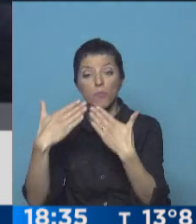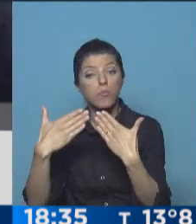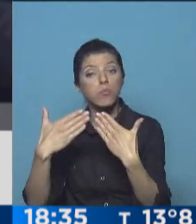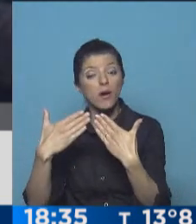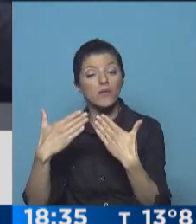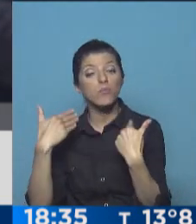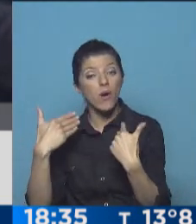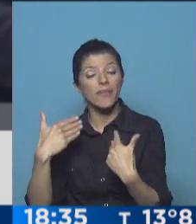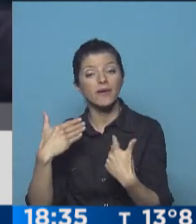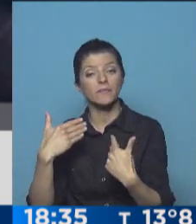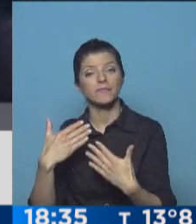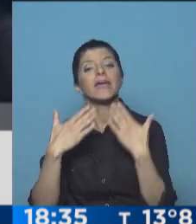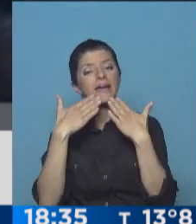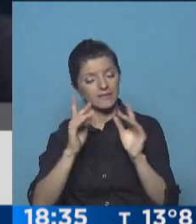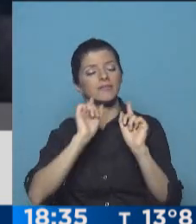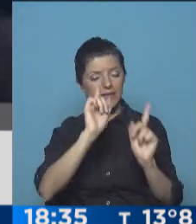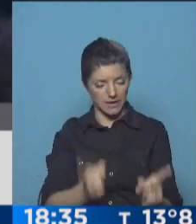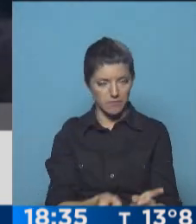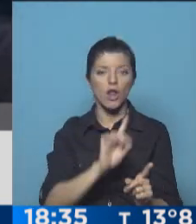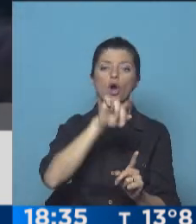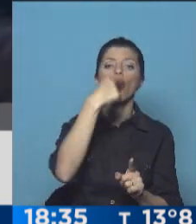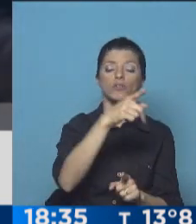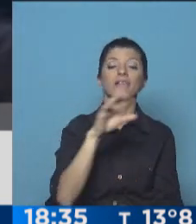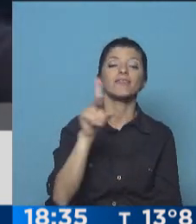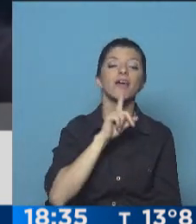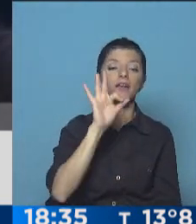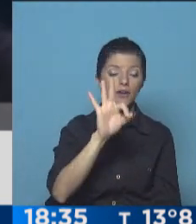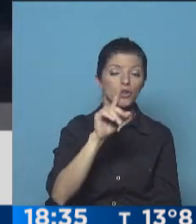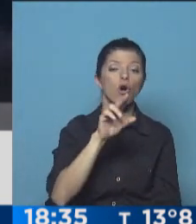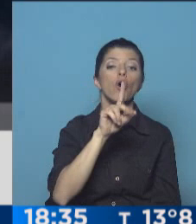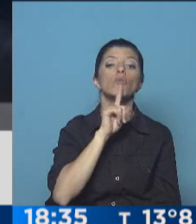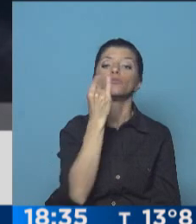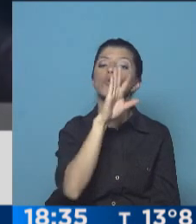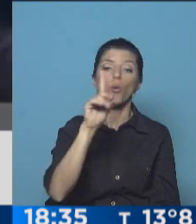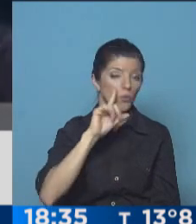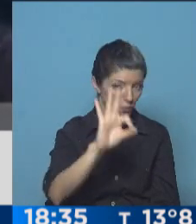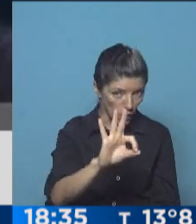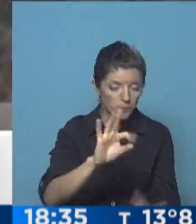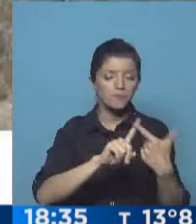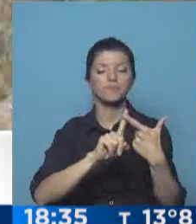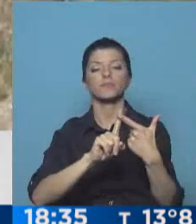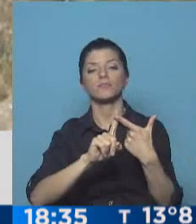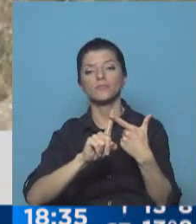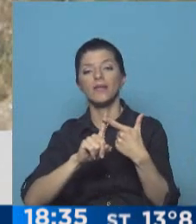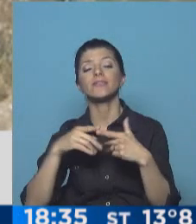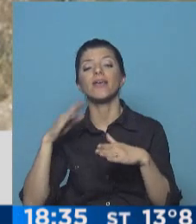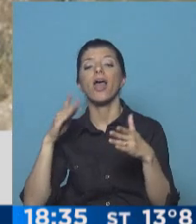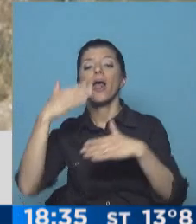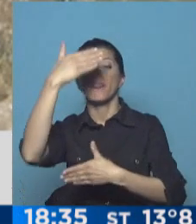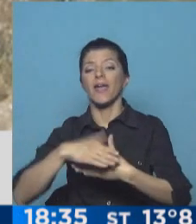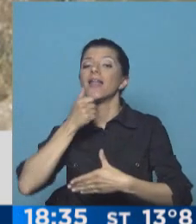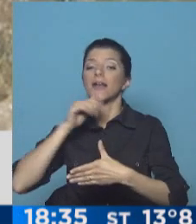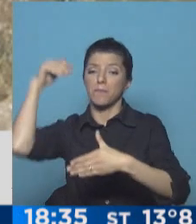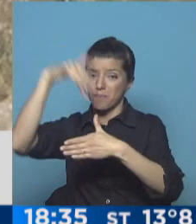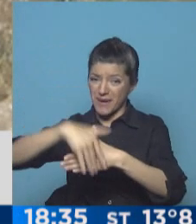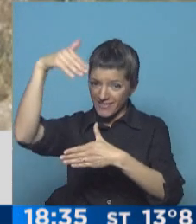además, y fueron posibles las obras de Río Turbio, las obras de las represas Kirchner y Zepernik y la